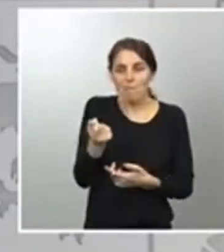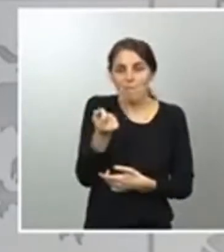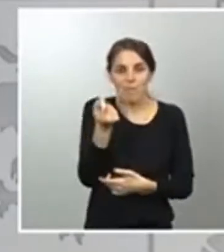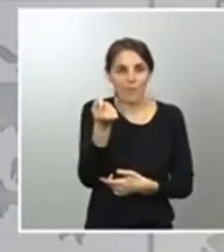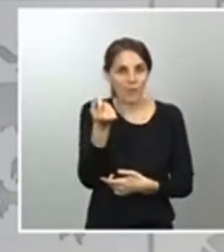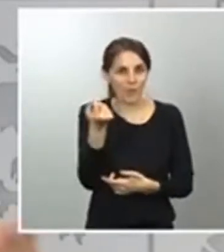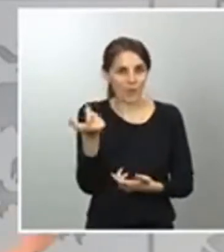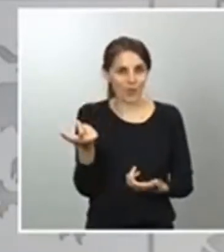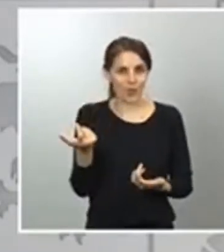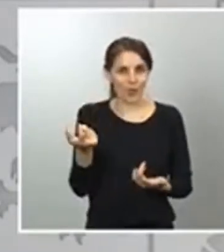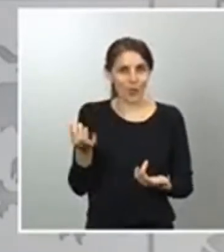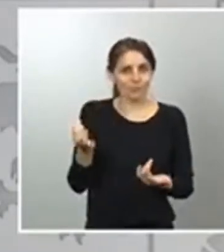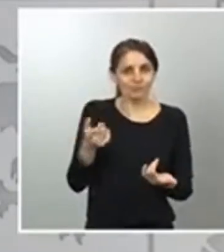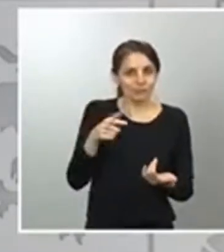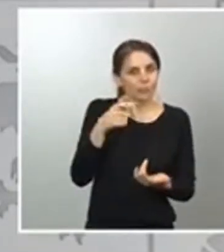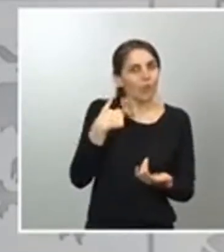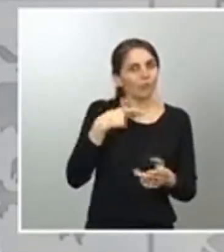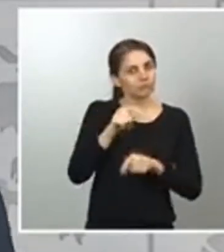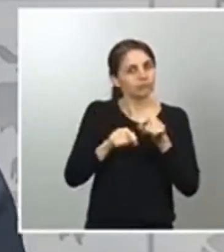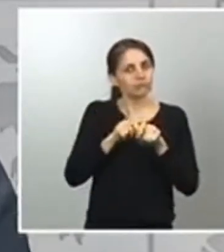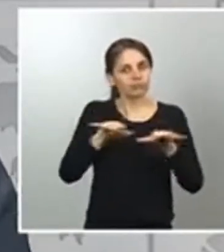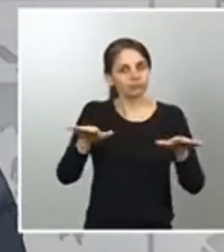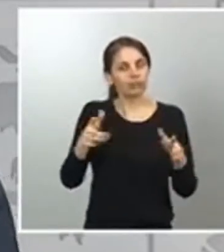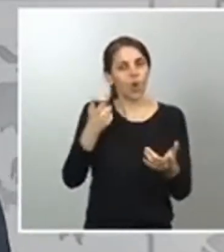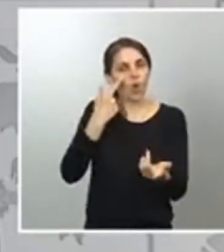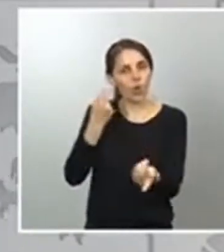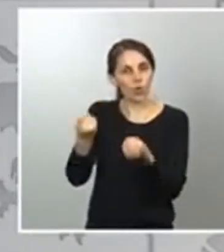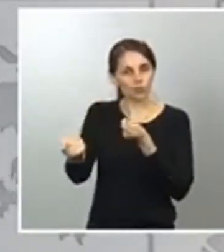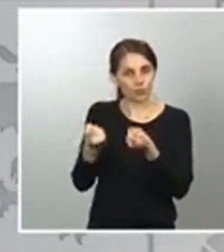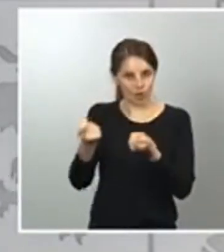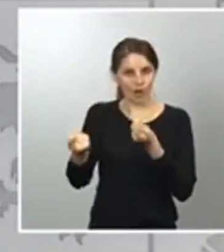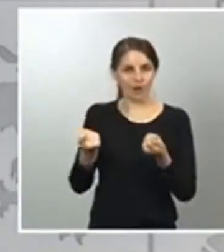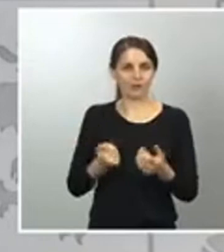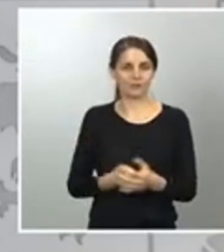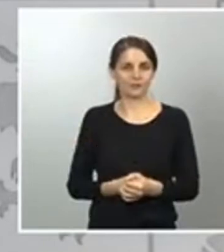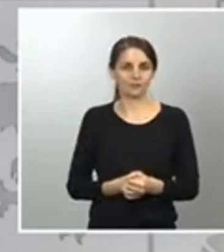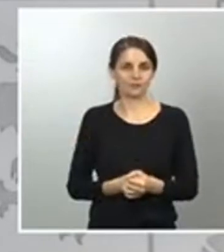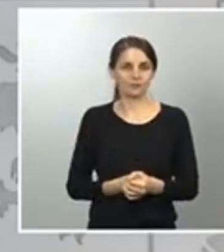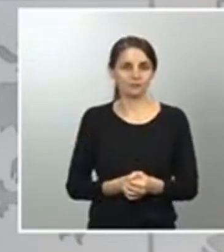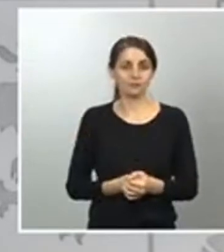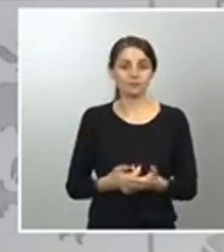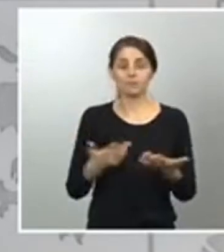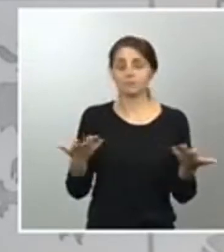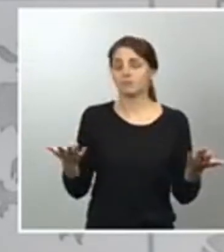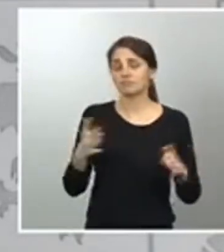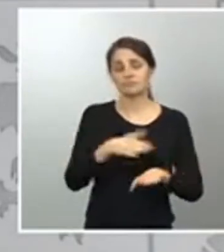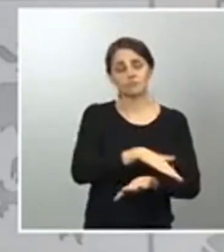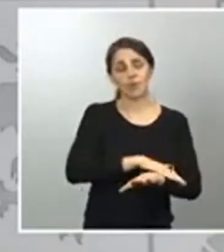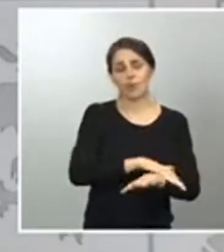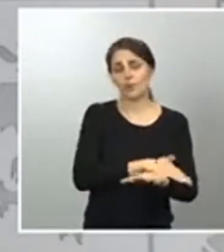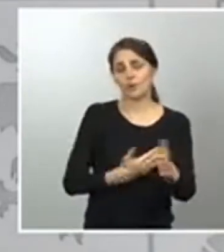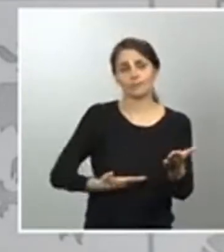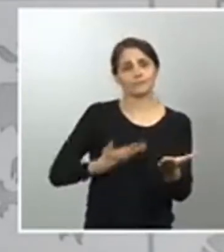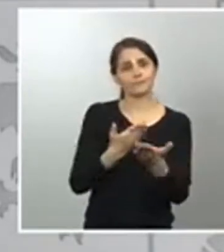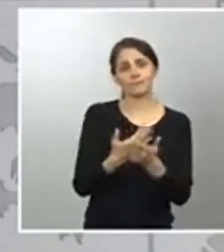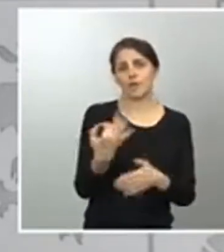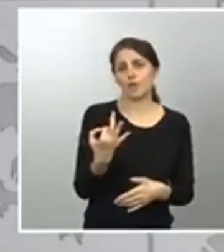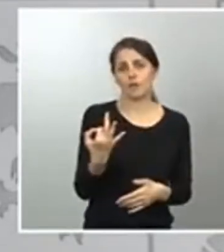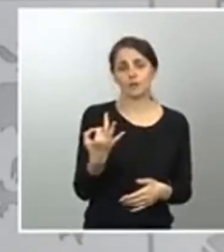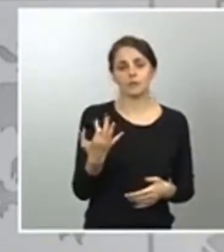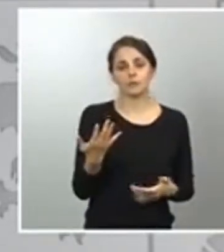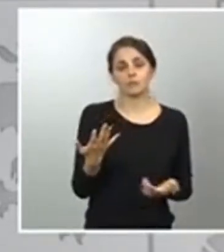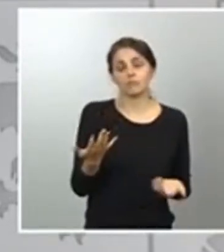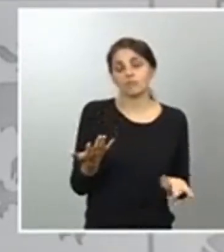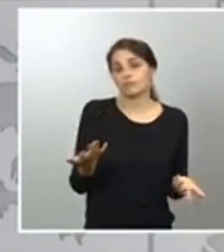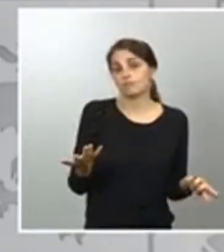controlados de lo que desgraciadamente hemos sufrido en pasadas semanas. El planteamiento que va a hacer el Gobierno de España sistemáticamente es el que he